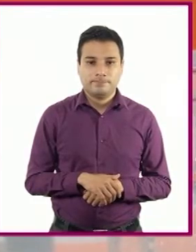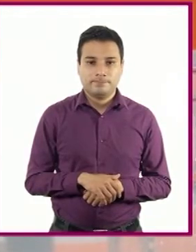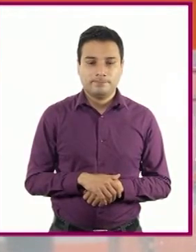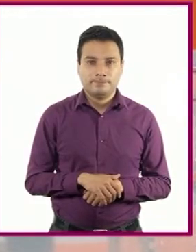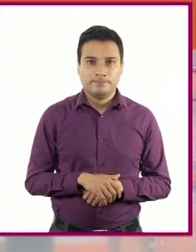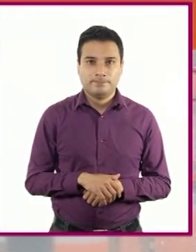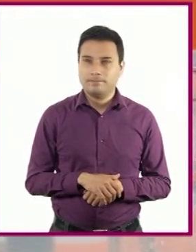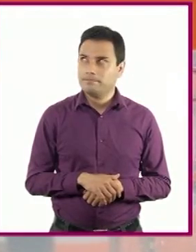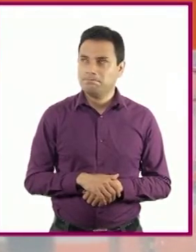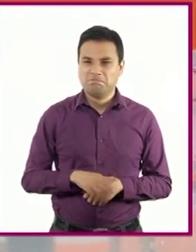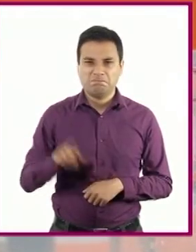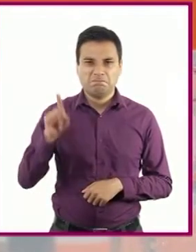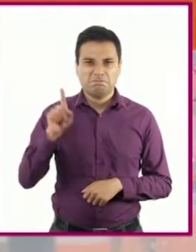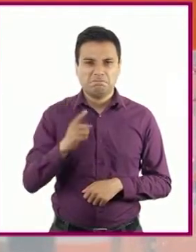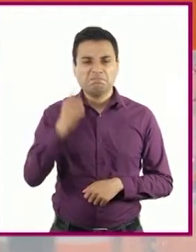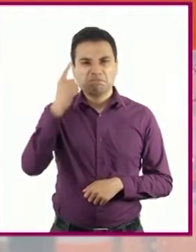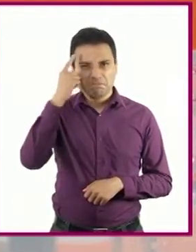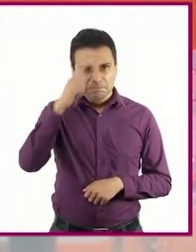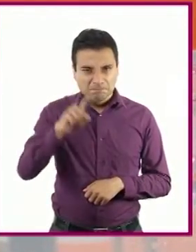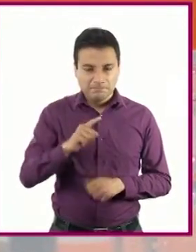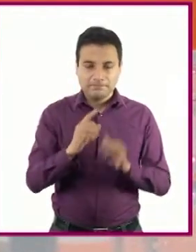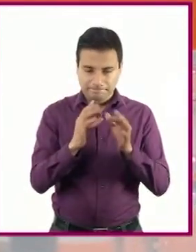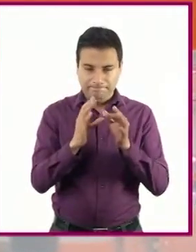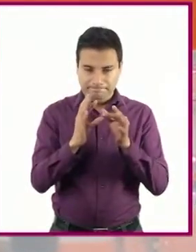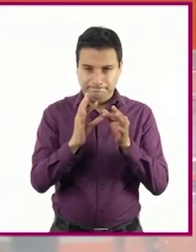Esto tiene un propósito, ahorita se van a dar cuenta.